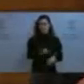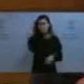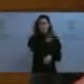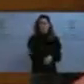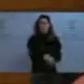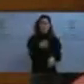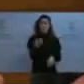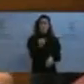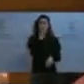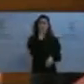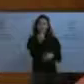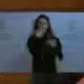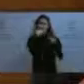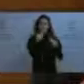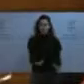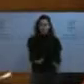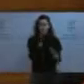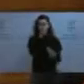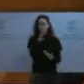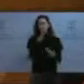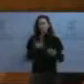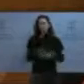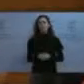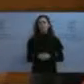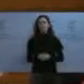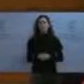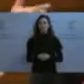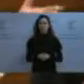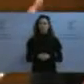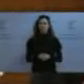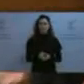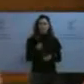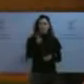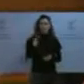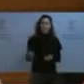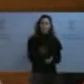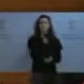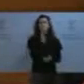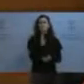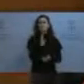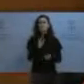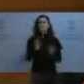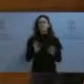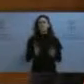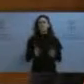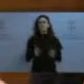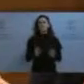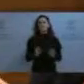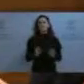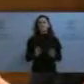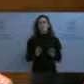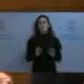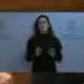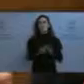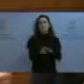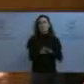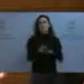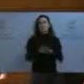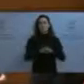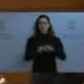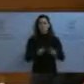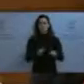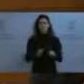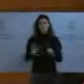las gracias, pues, entre otras cosas, por su aparente implicación a la hora de resolver los problemas